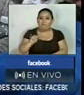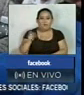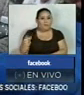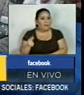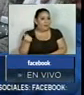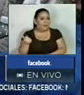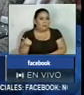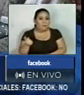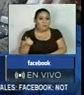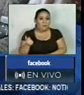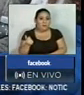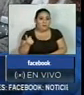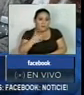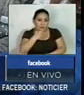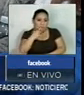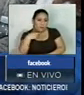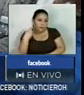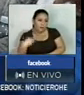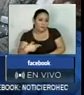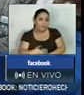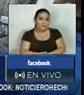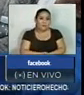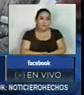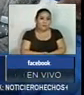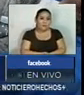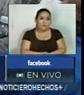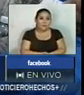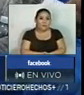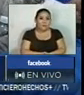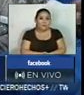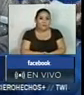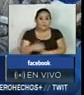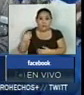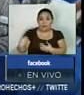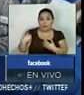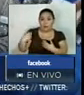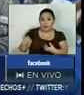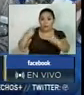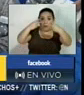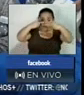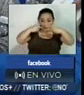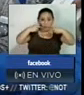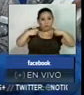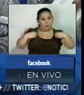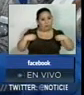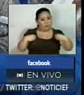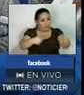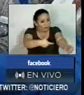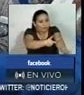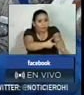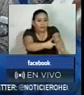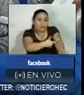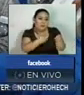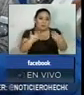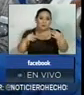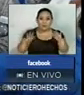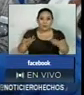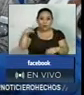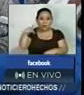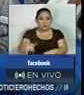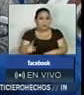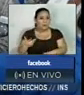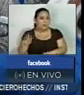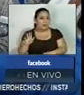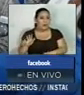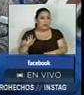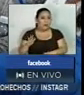el que me dieran mi tratamiento, ¿verdad? Entonces ya ahorita ya lo llevo,